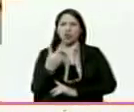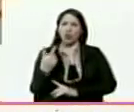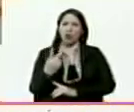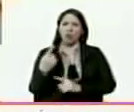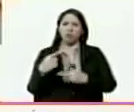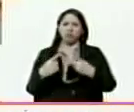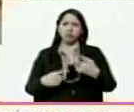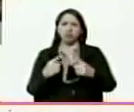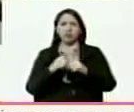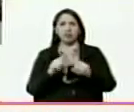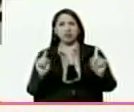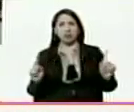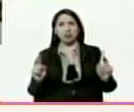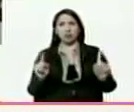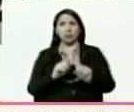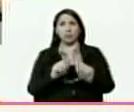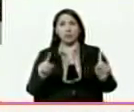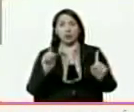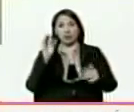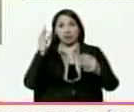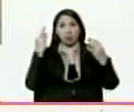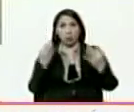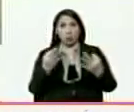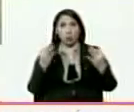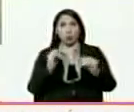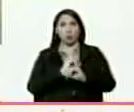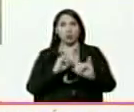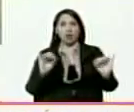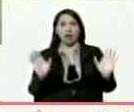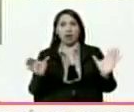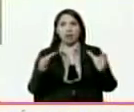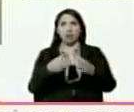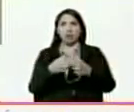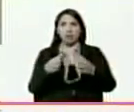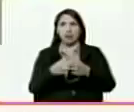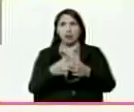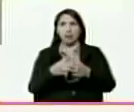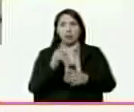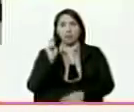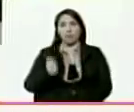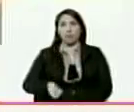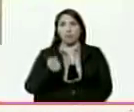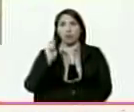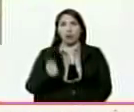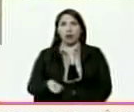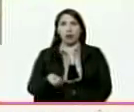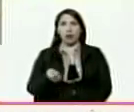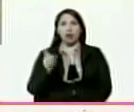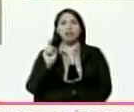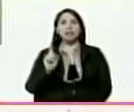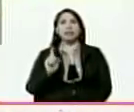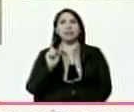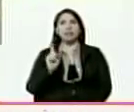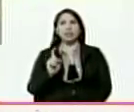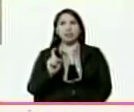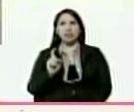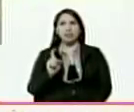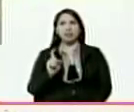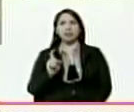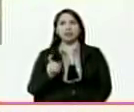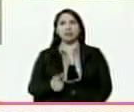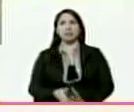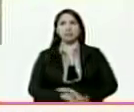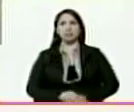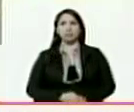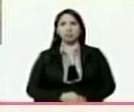estoy seguro que una vez que el equipo de la Fiscalía y los equipos de jueces que tengan acceso a